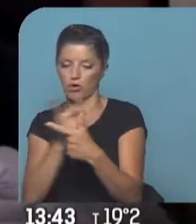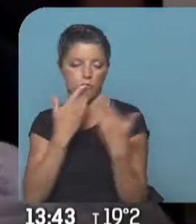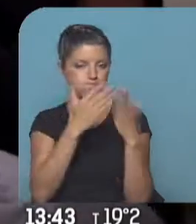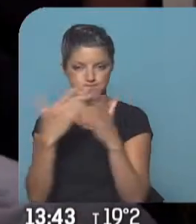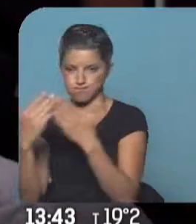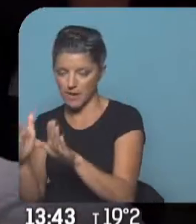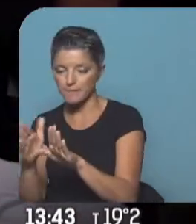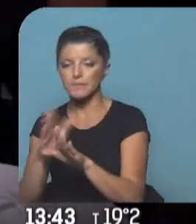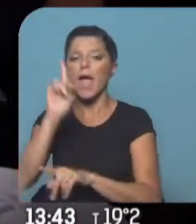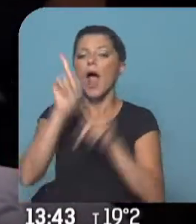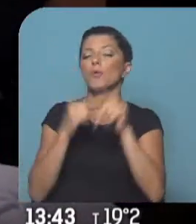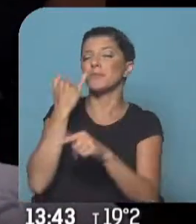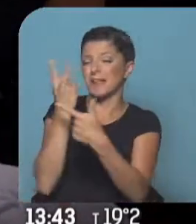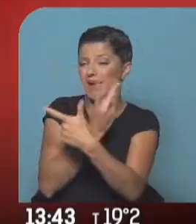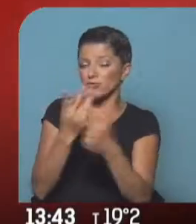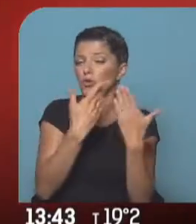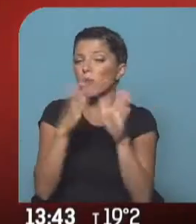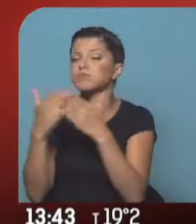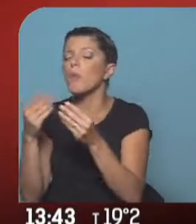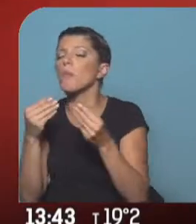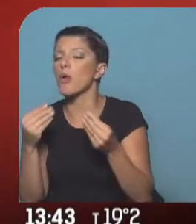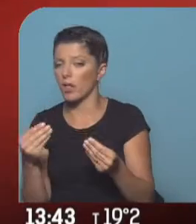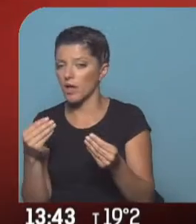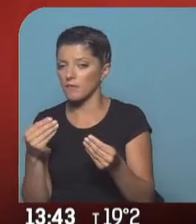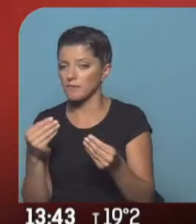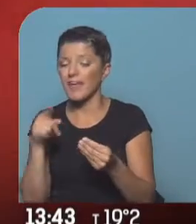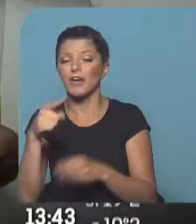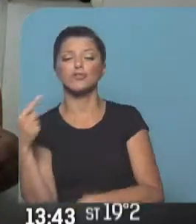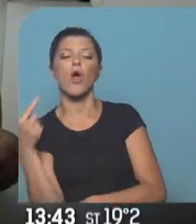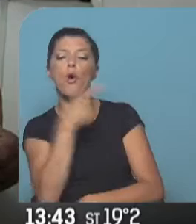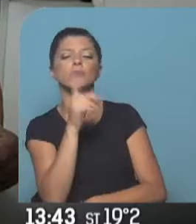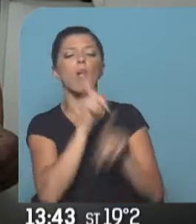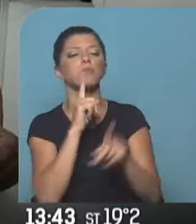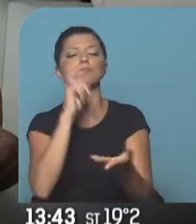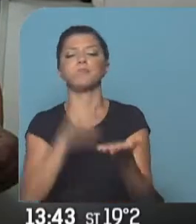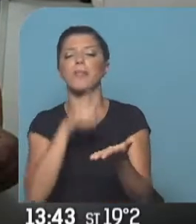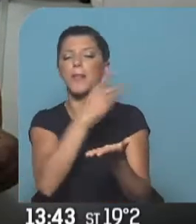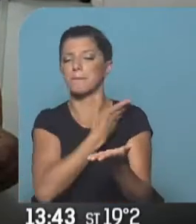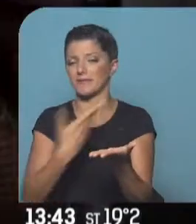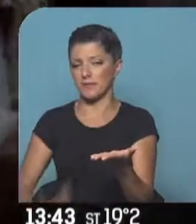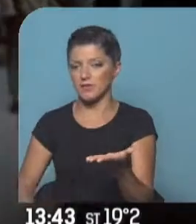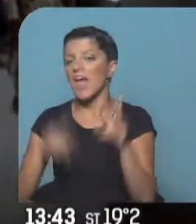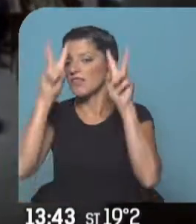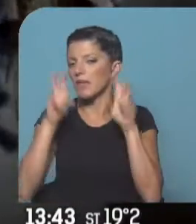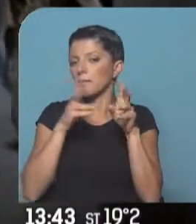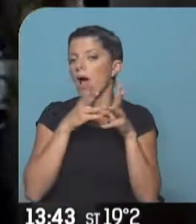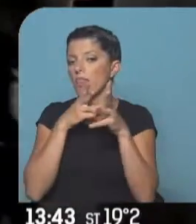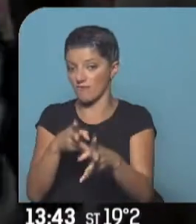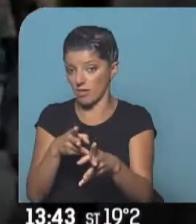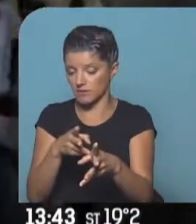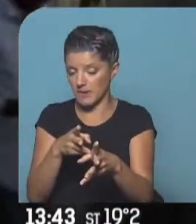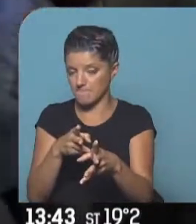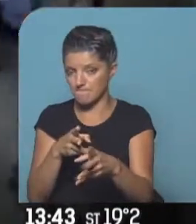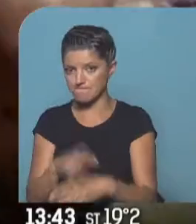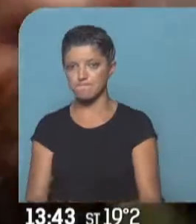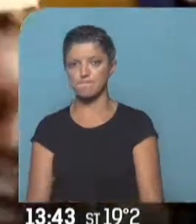local, las dimisiones simultáneas obedecieron a desacuerdos con el presidente somalí en cuestiones de defensa. No son los